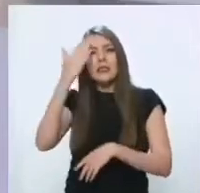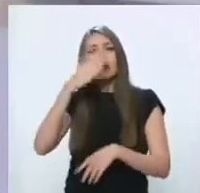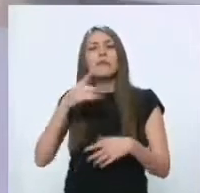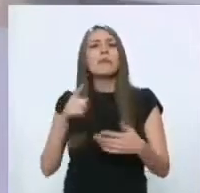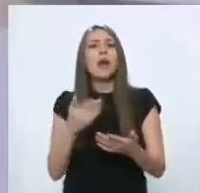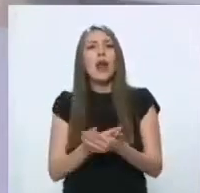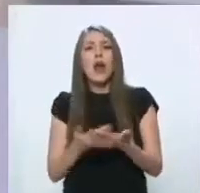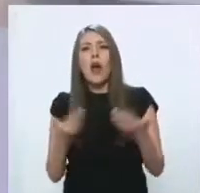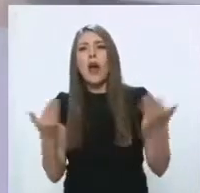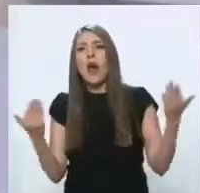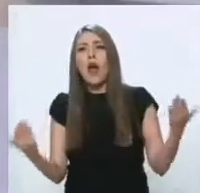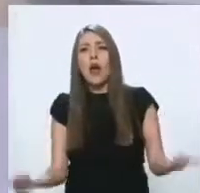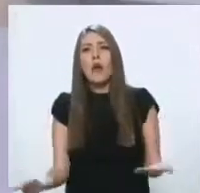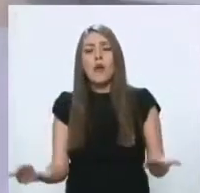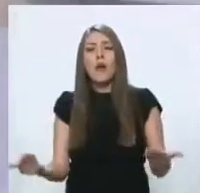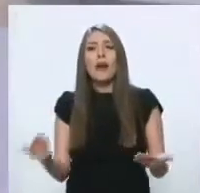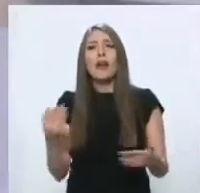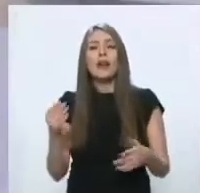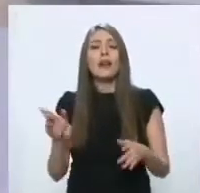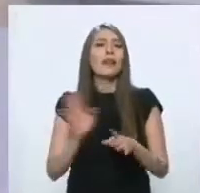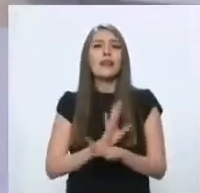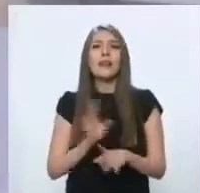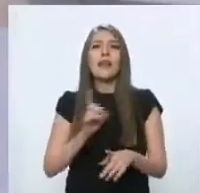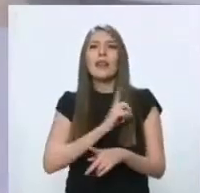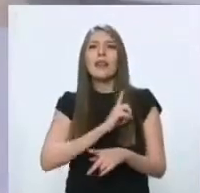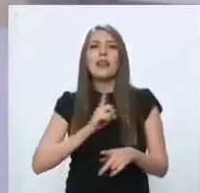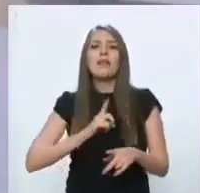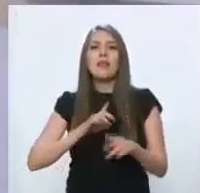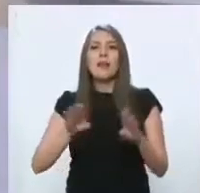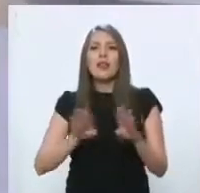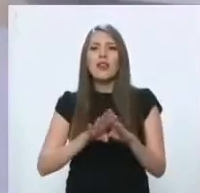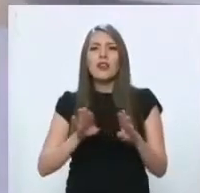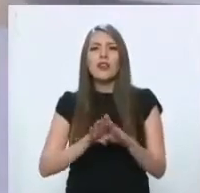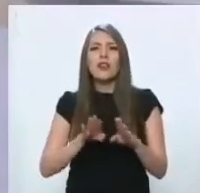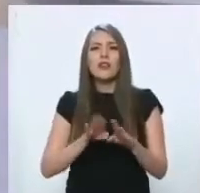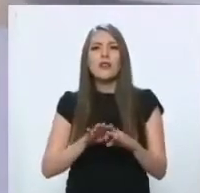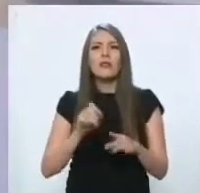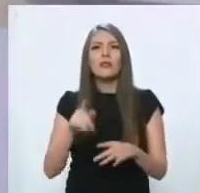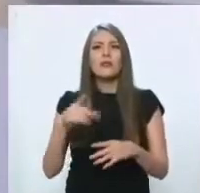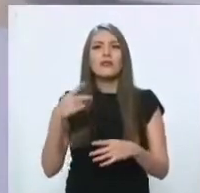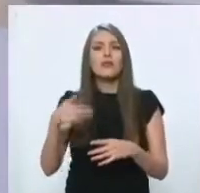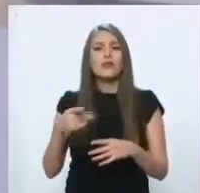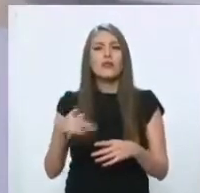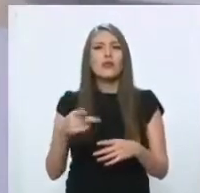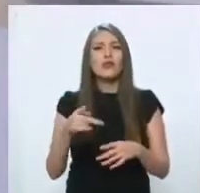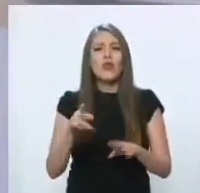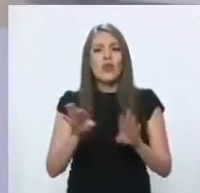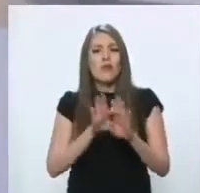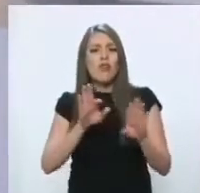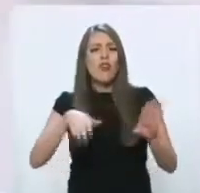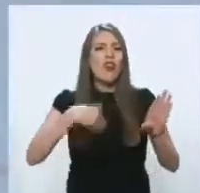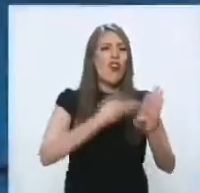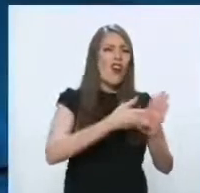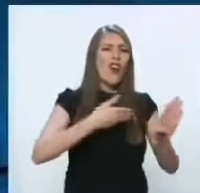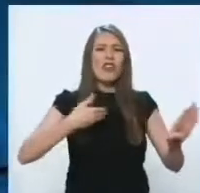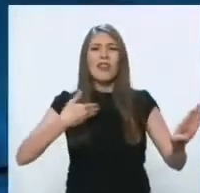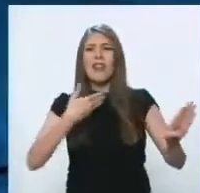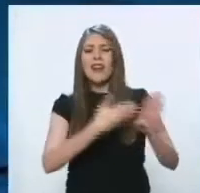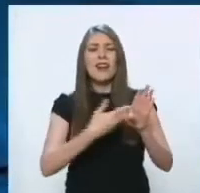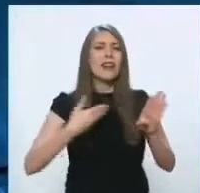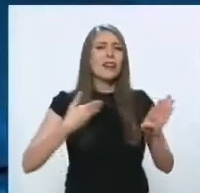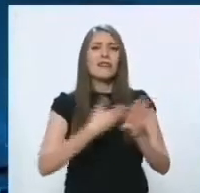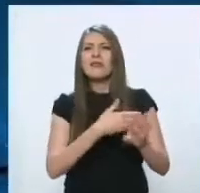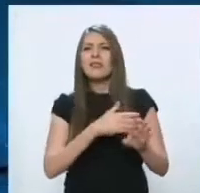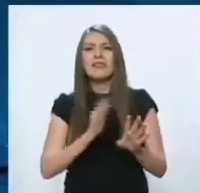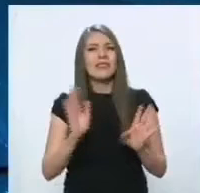de comunicación, pese a la terrible, incesante y constante campaña que tienen en su contra. O sea, yo creo que